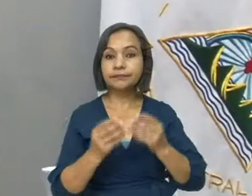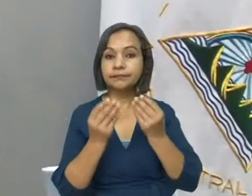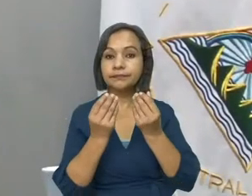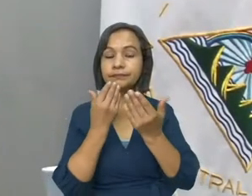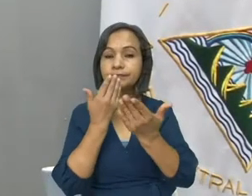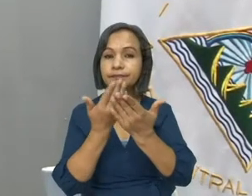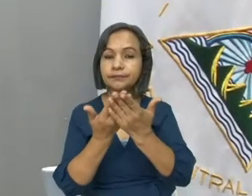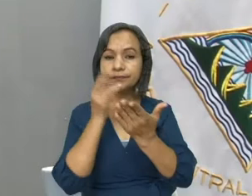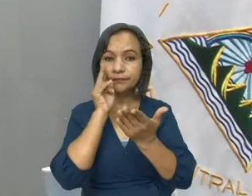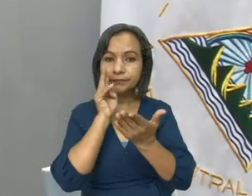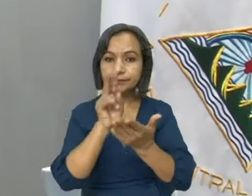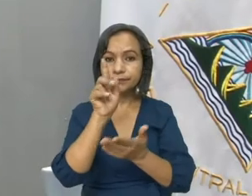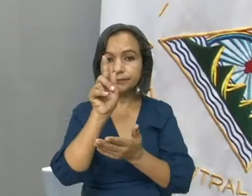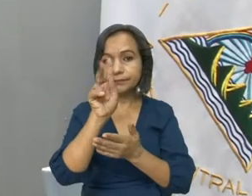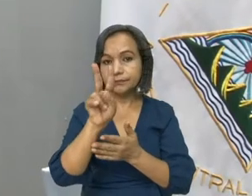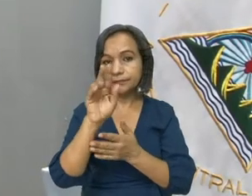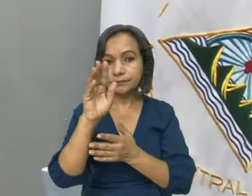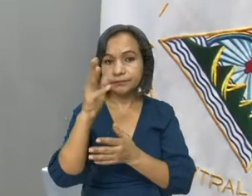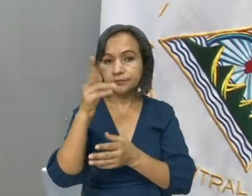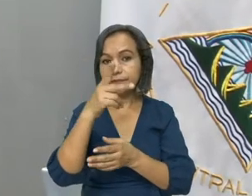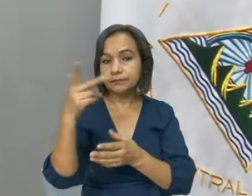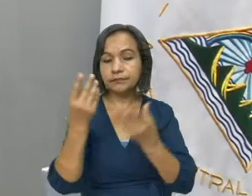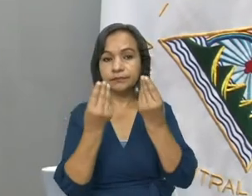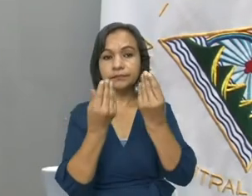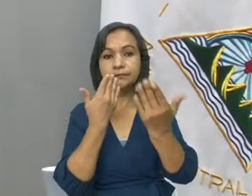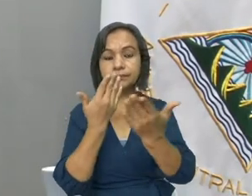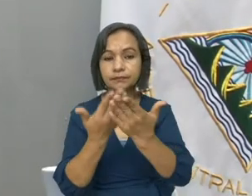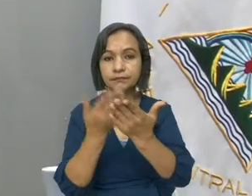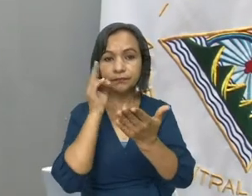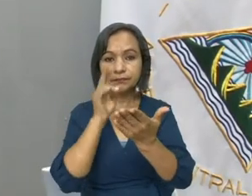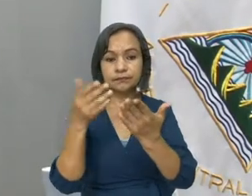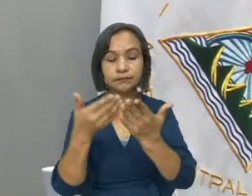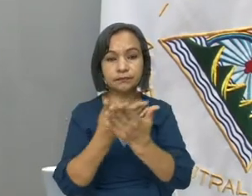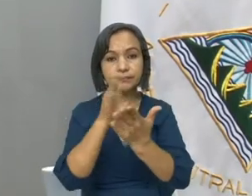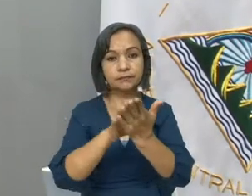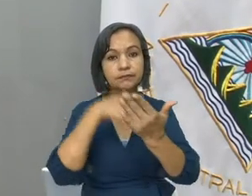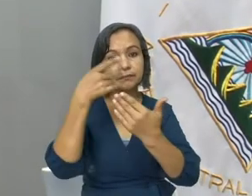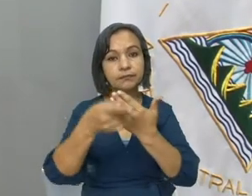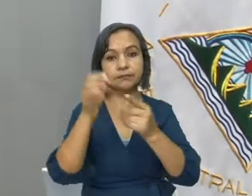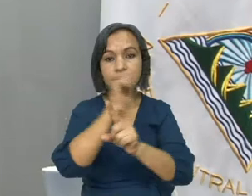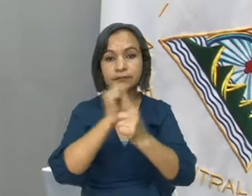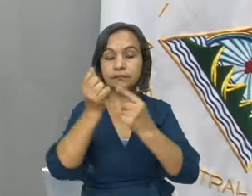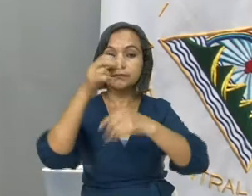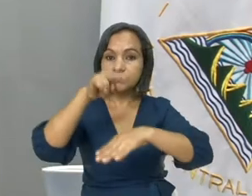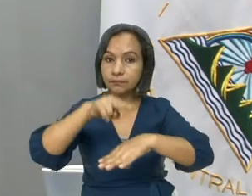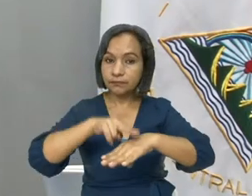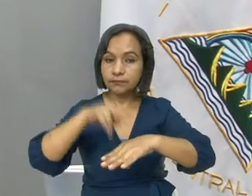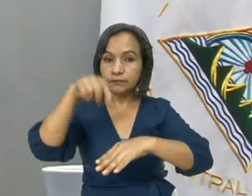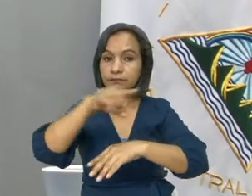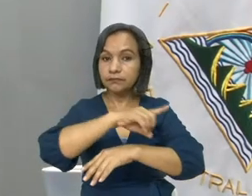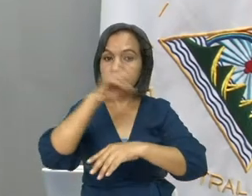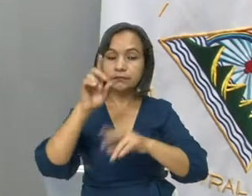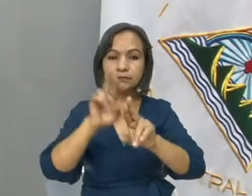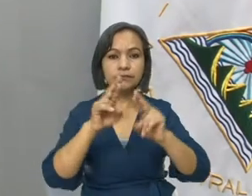Muchísimas gracias por estar en sintonía de Canal Parlamentario. Muchísimas gracias por acompañarnos en una nueva edición de su programa Desde el Parlamento. En este